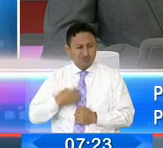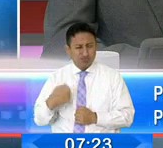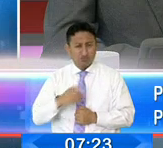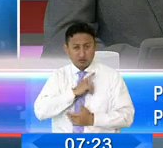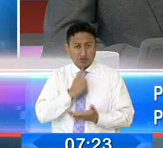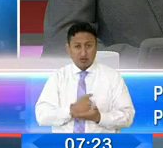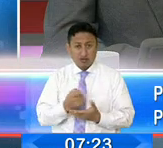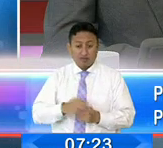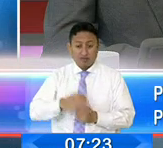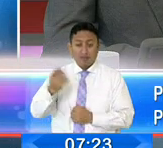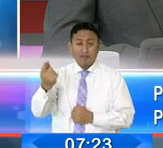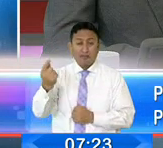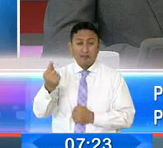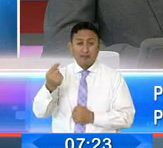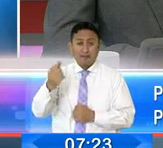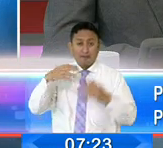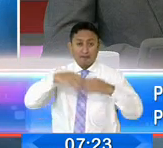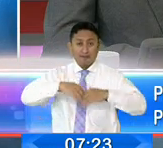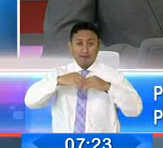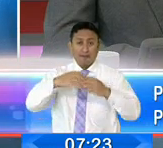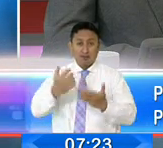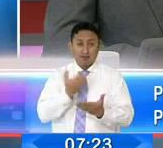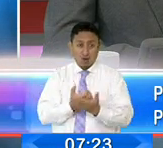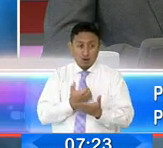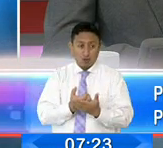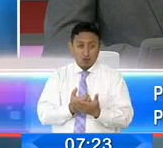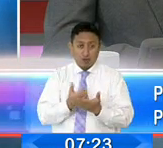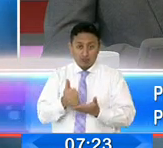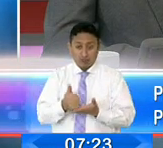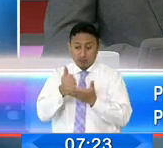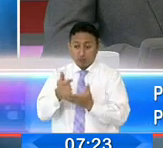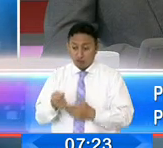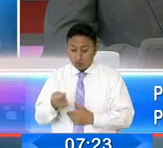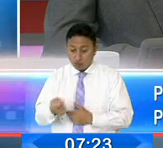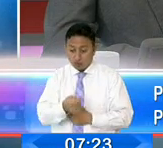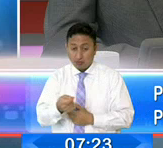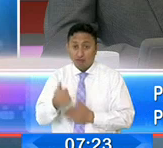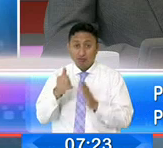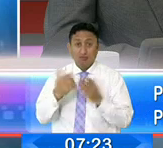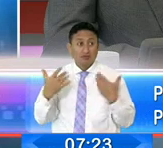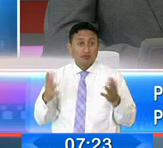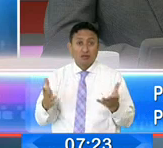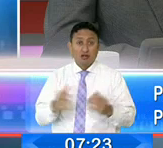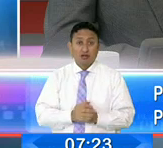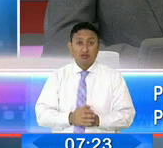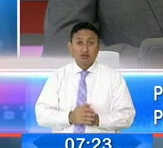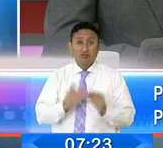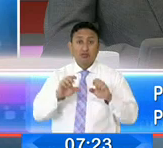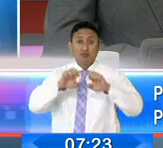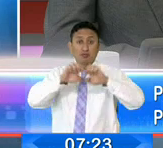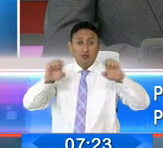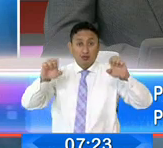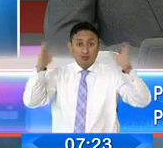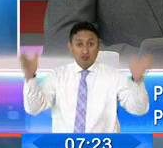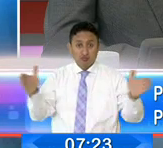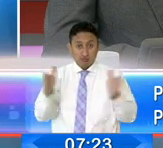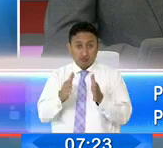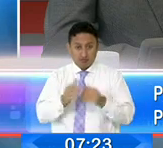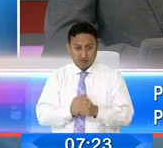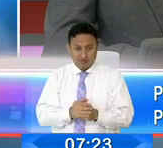los fondos de reactivación económica no están llegando a los artesanos, a los pequeños emprendedores,